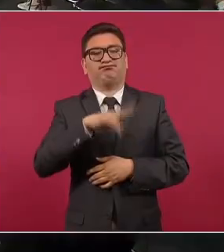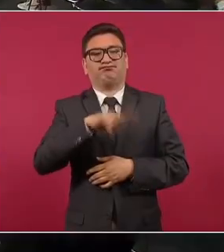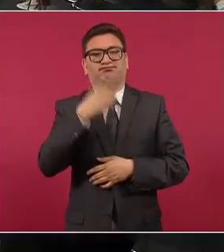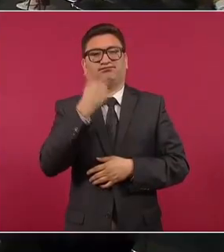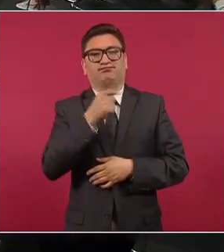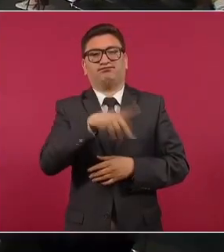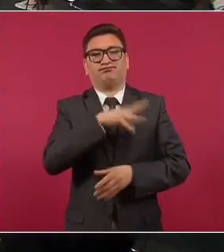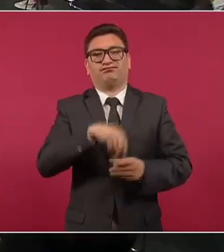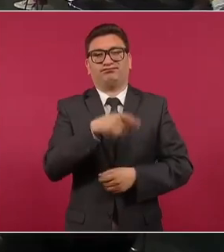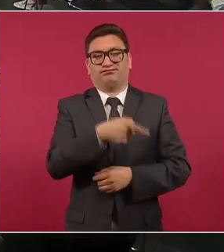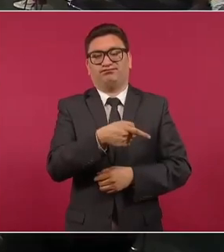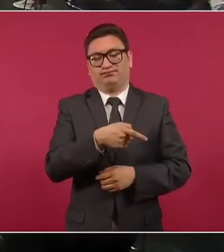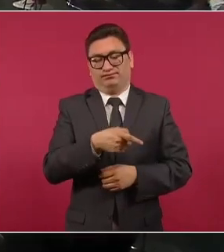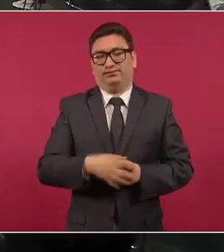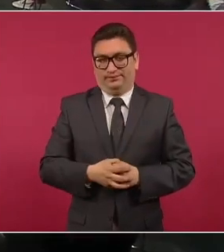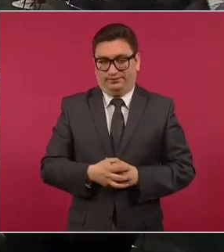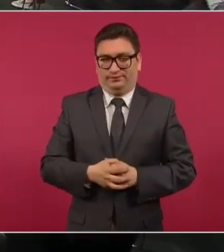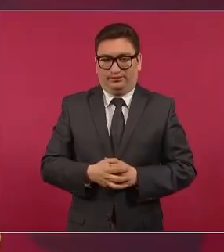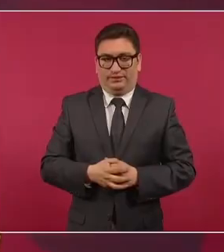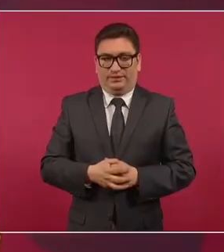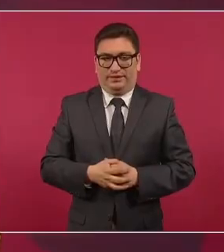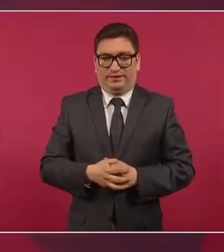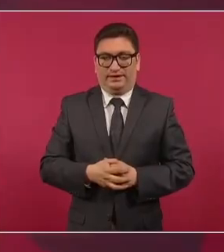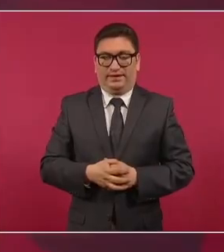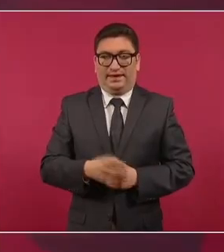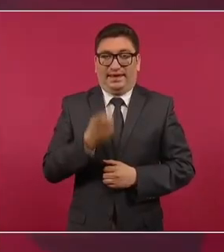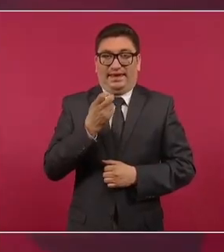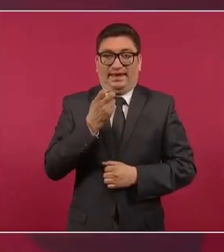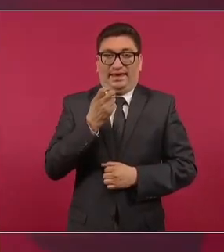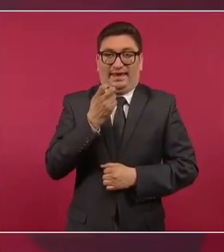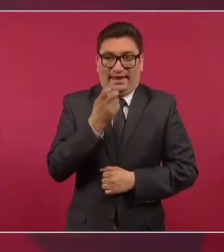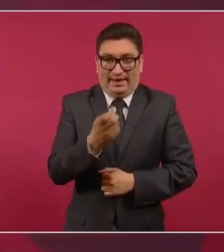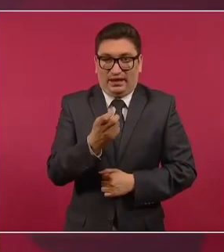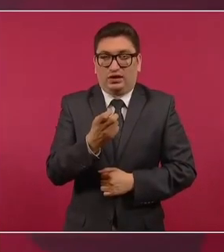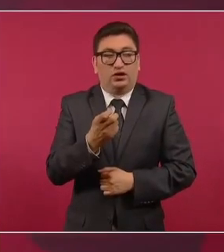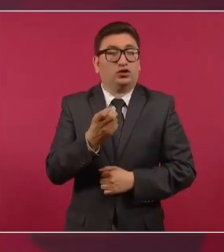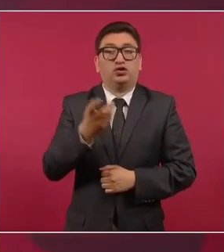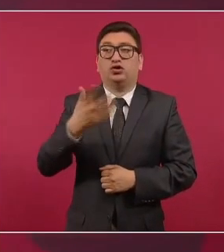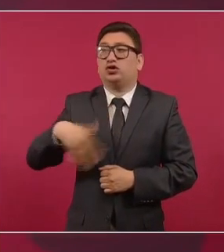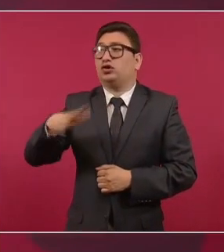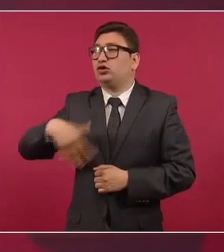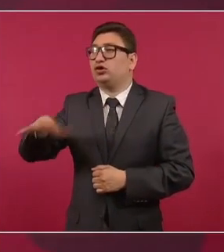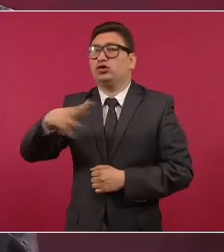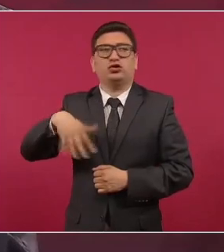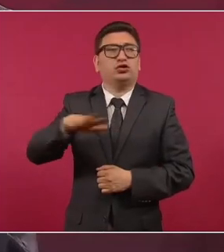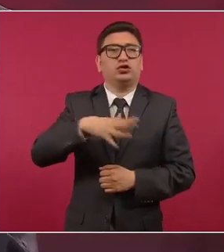plenamente. Eso no se encuentra